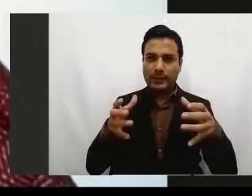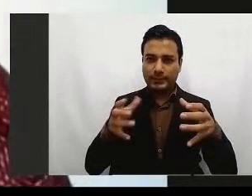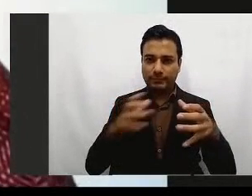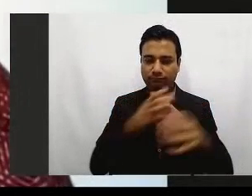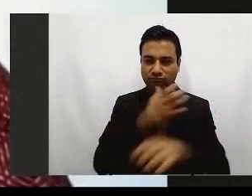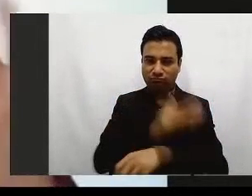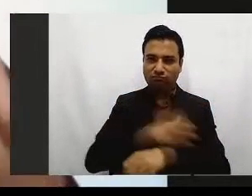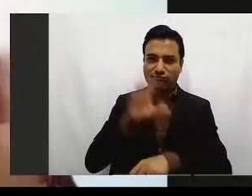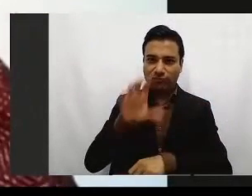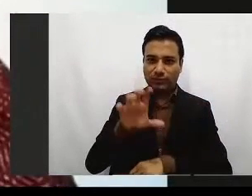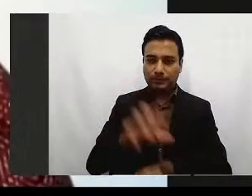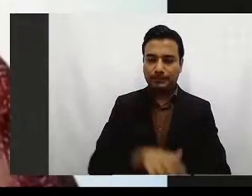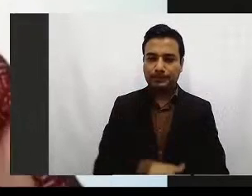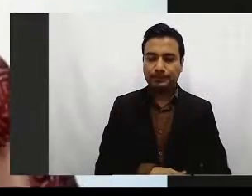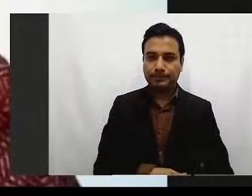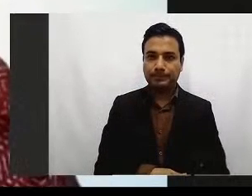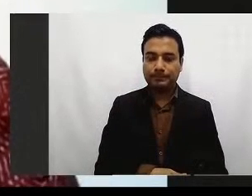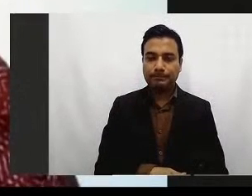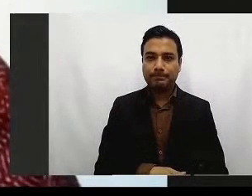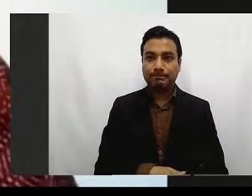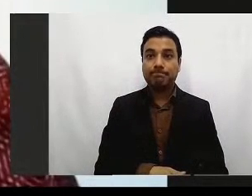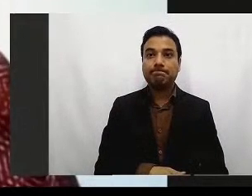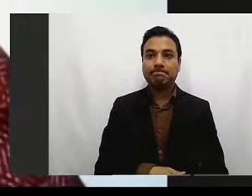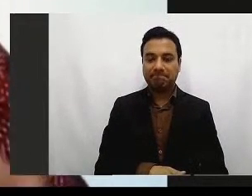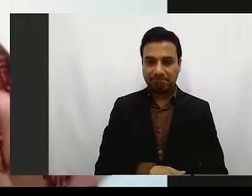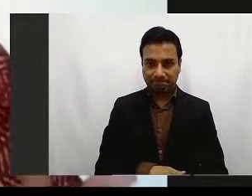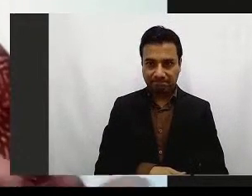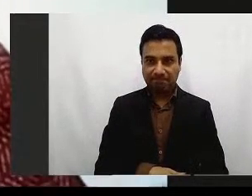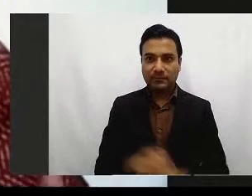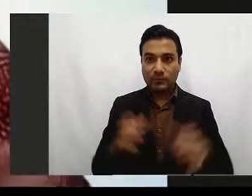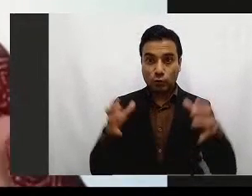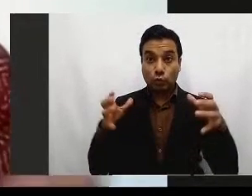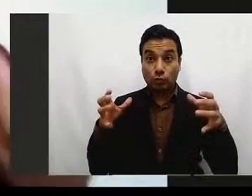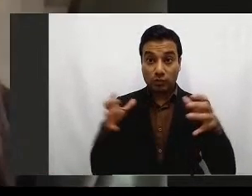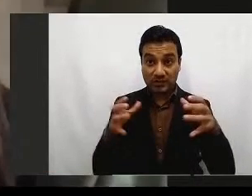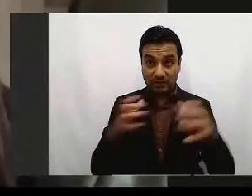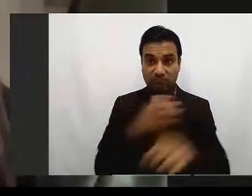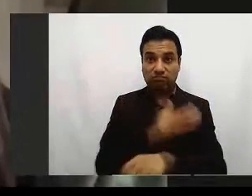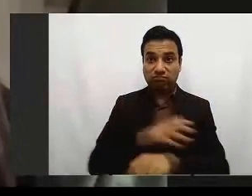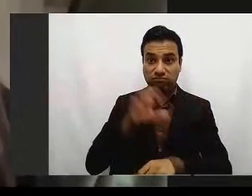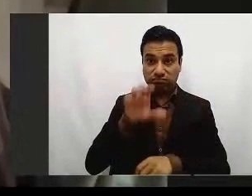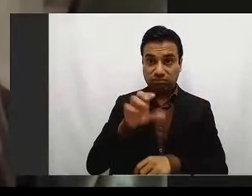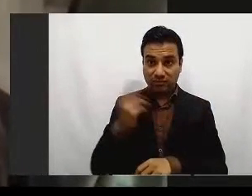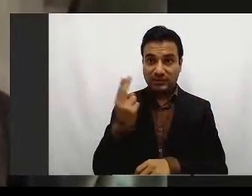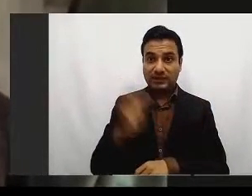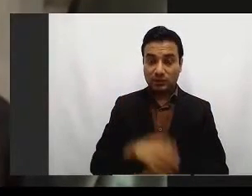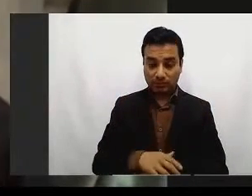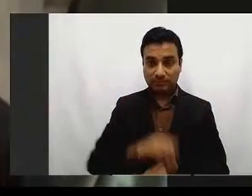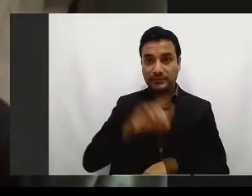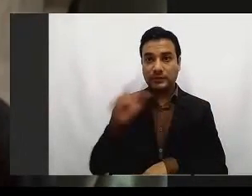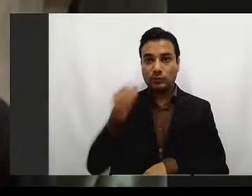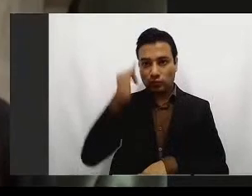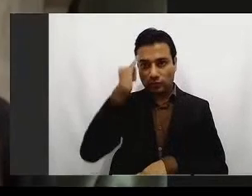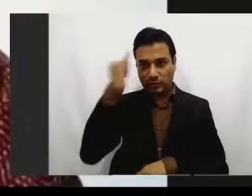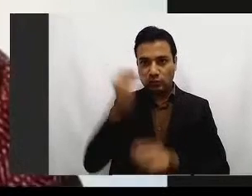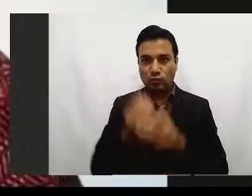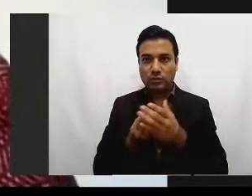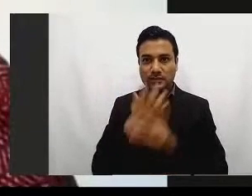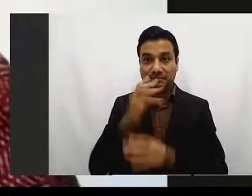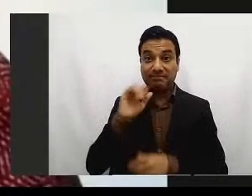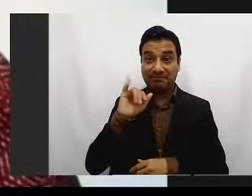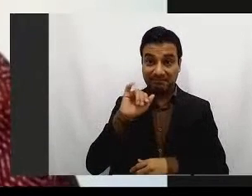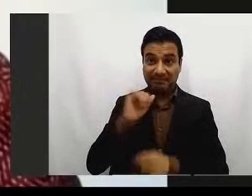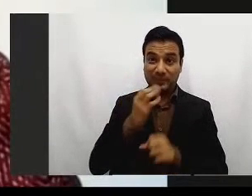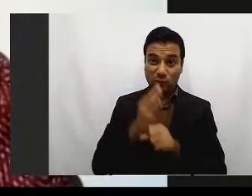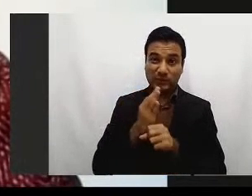Como comentas, sí, esto es importante, ¿no? Empoderar a las comunidades y pues en ese sentido innovar, ¿no? Dentro de estos tiempos difíciles